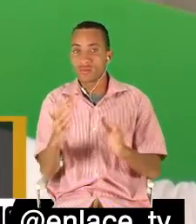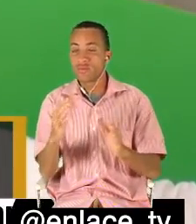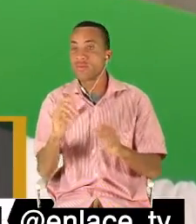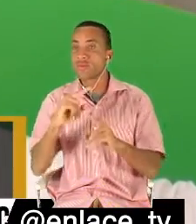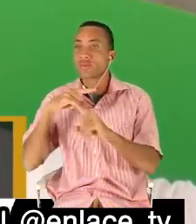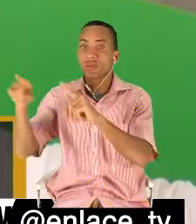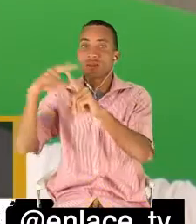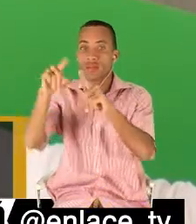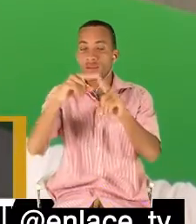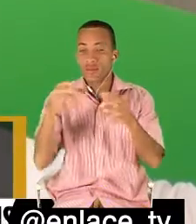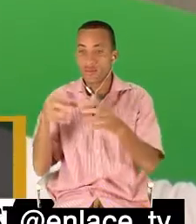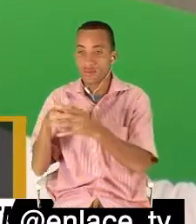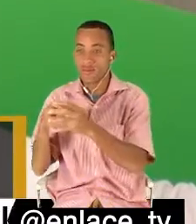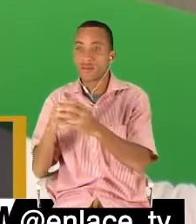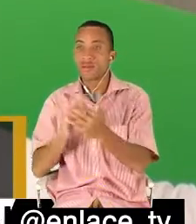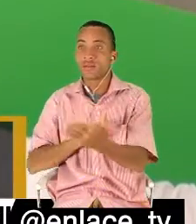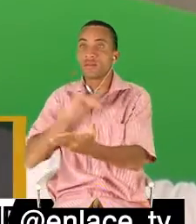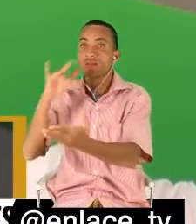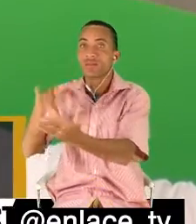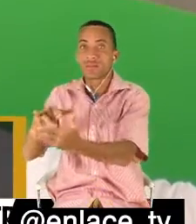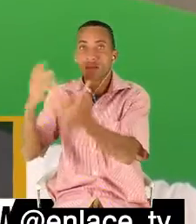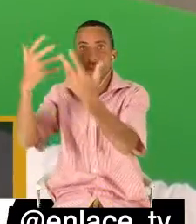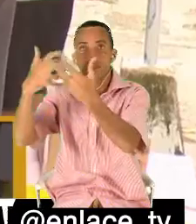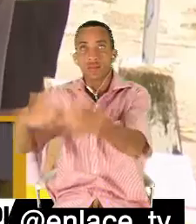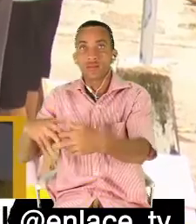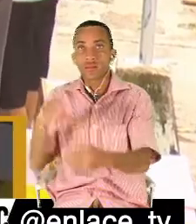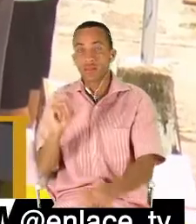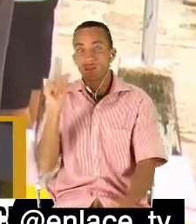acudir es a asojuntas. Y